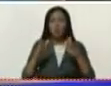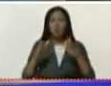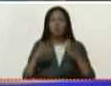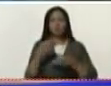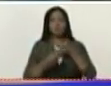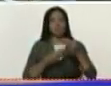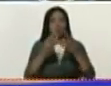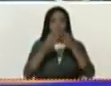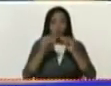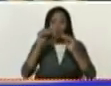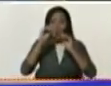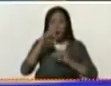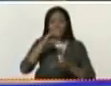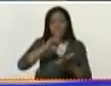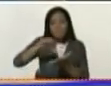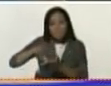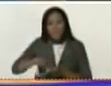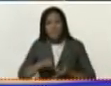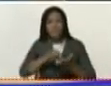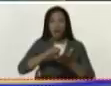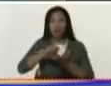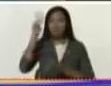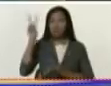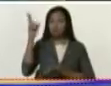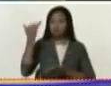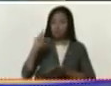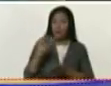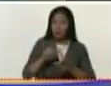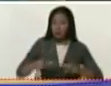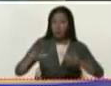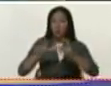creado en todas las ciudades del país.